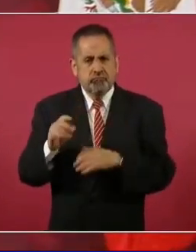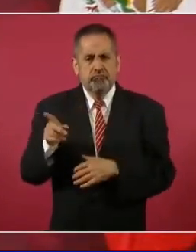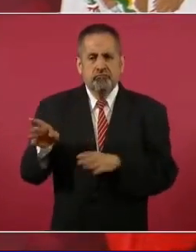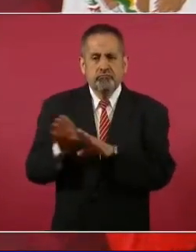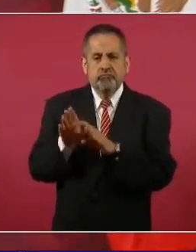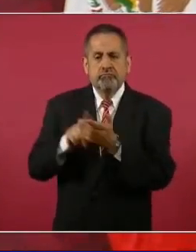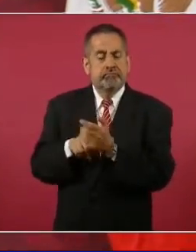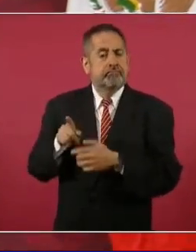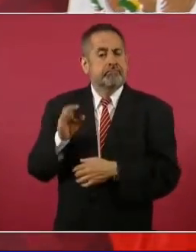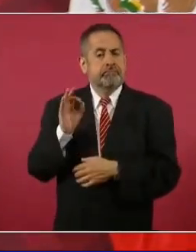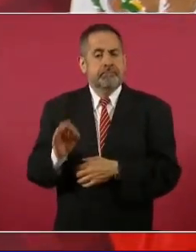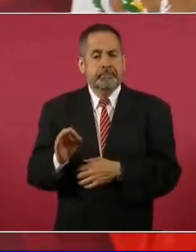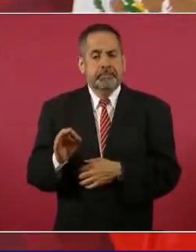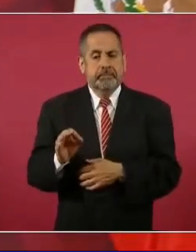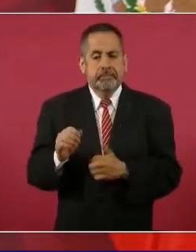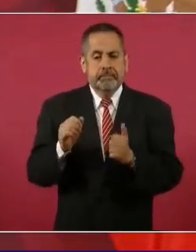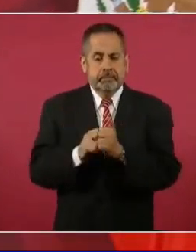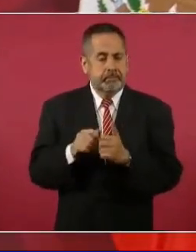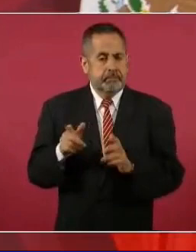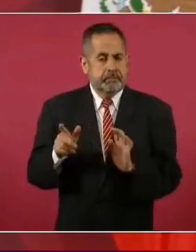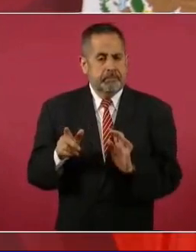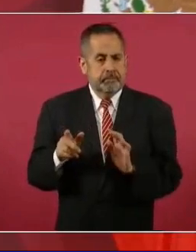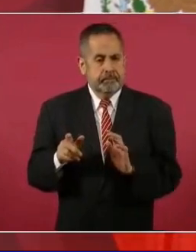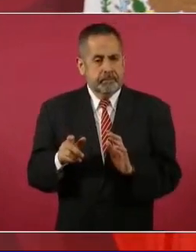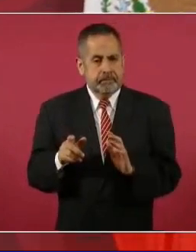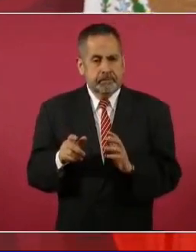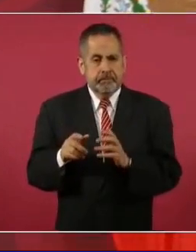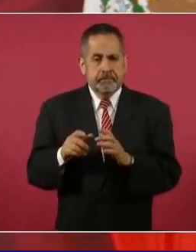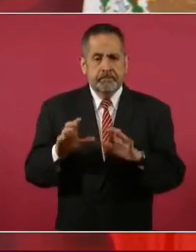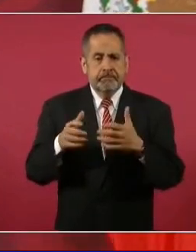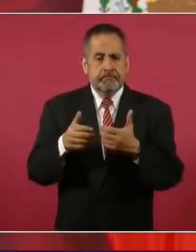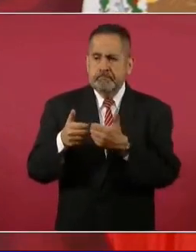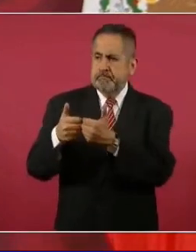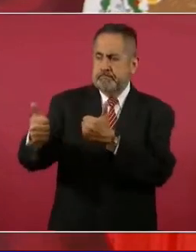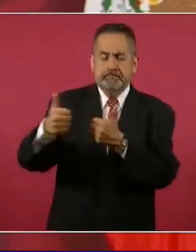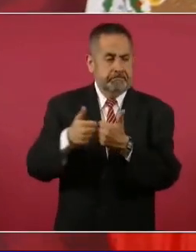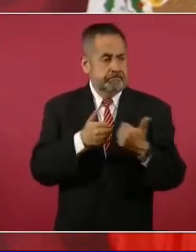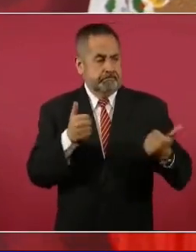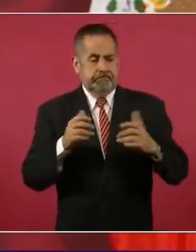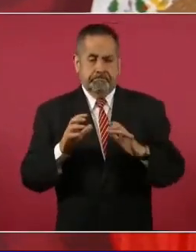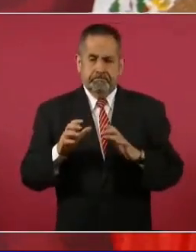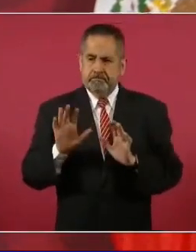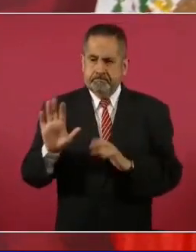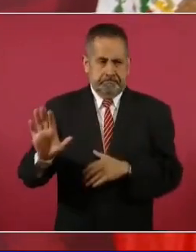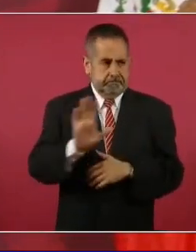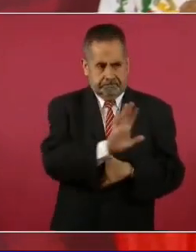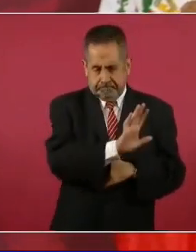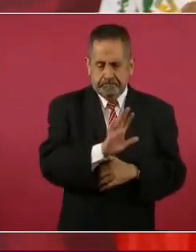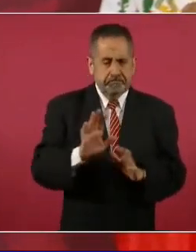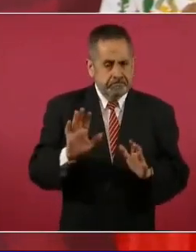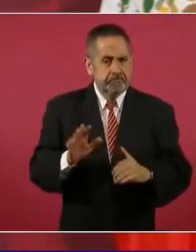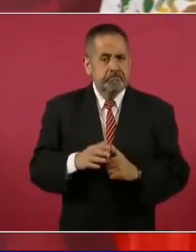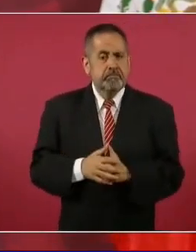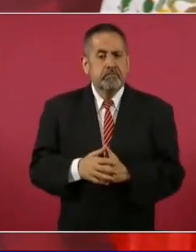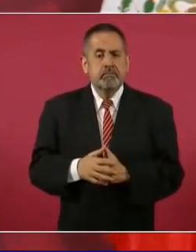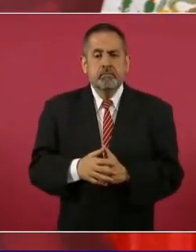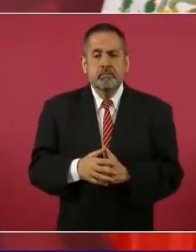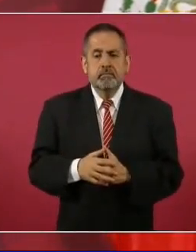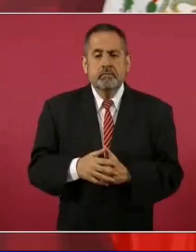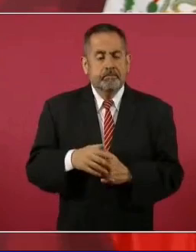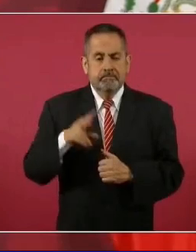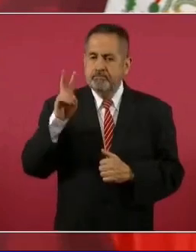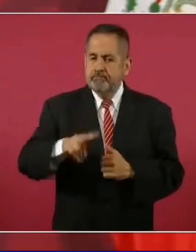público, aún con la autonomía, con la independencia de poderes, de que se había cometido una